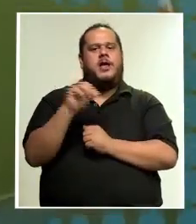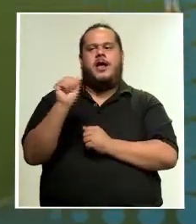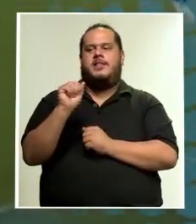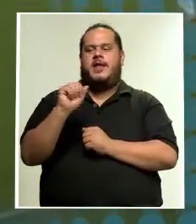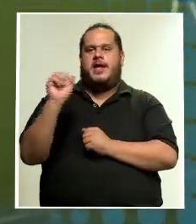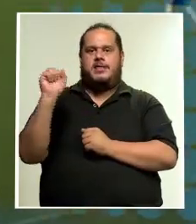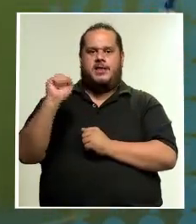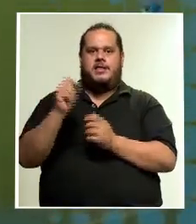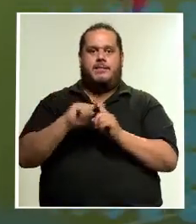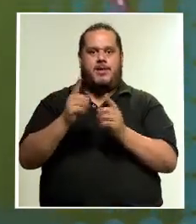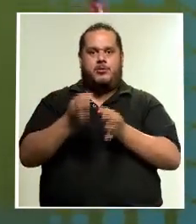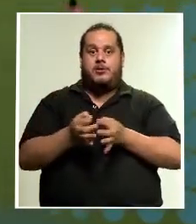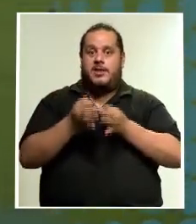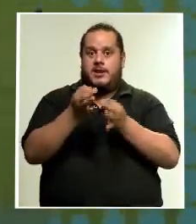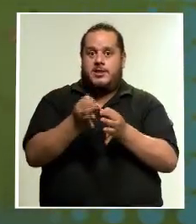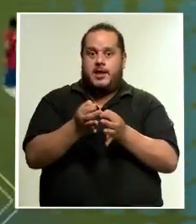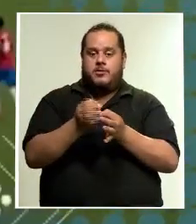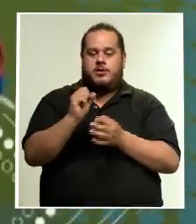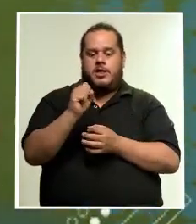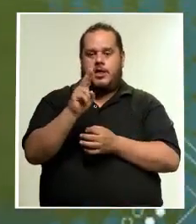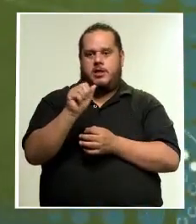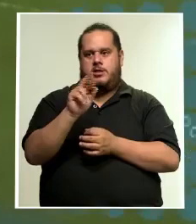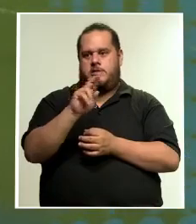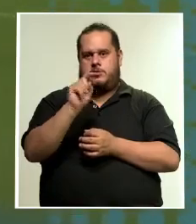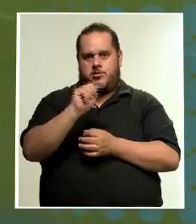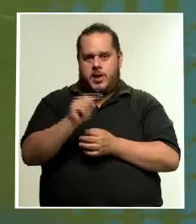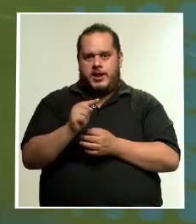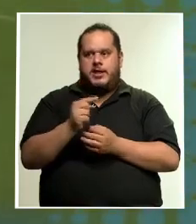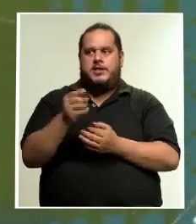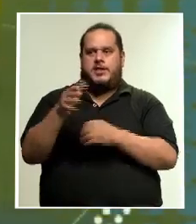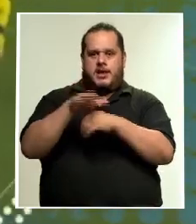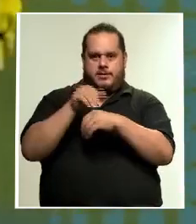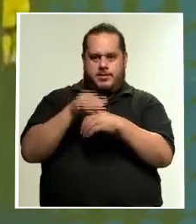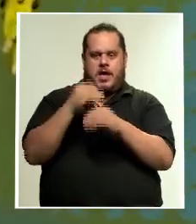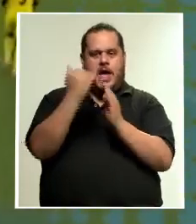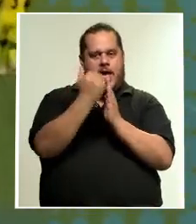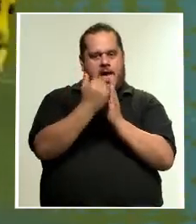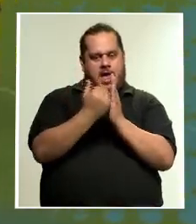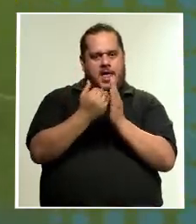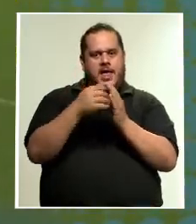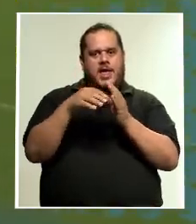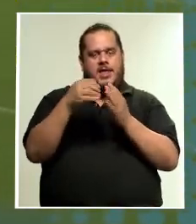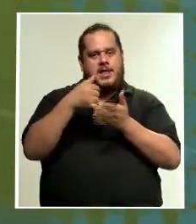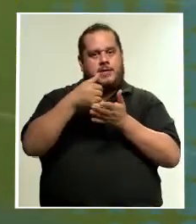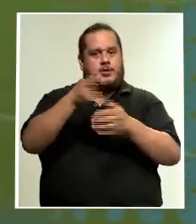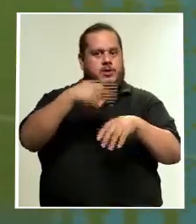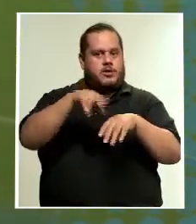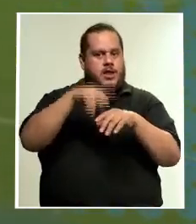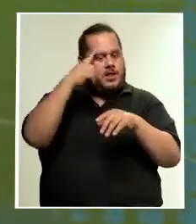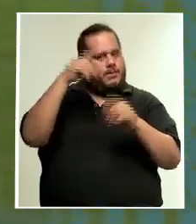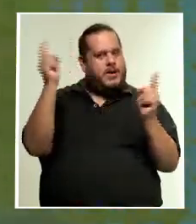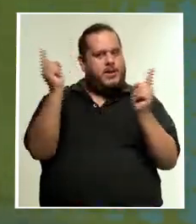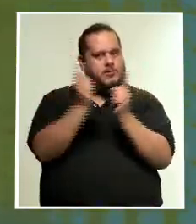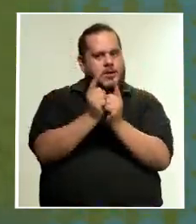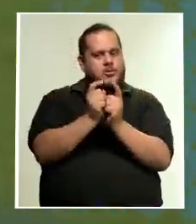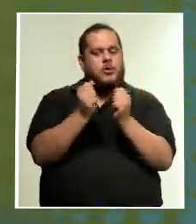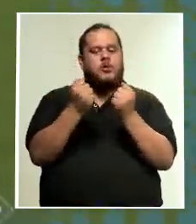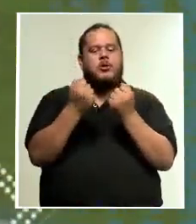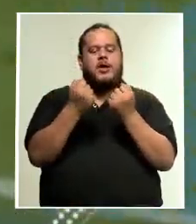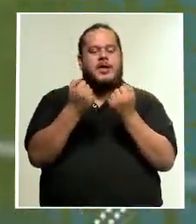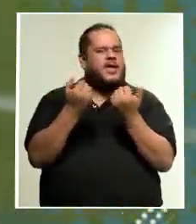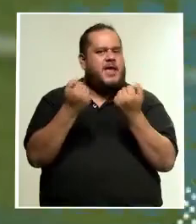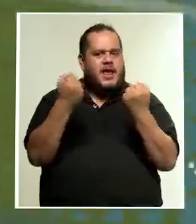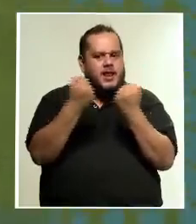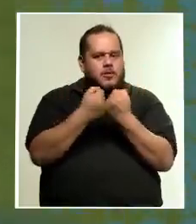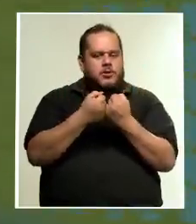Salazar, pero le adelantamos que Suárez apostará a los jugadores del Campeonato Nacional para el encuentro de la tricolor ante El Salvador, que será